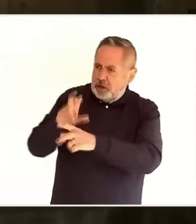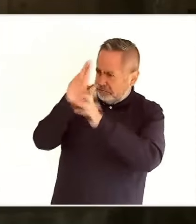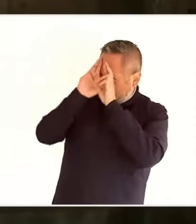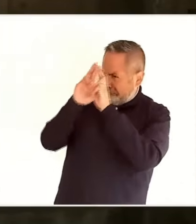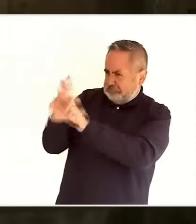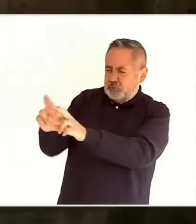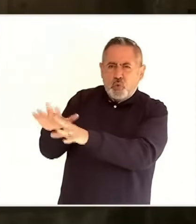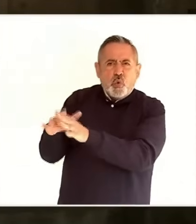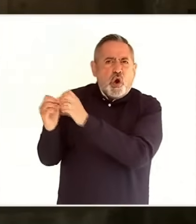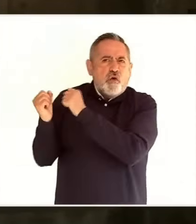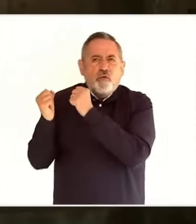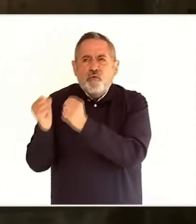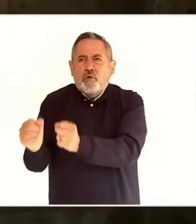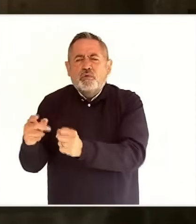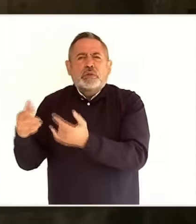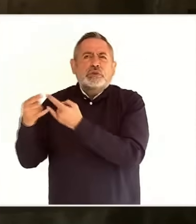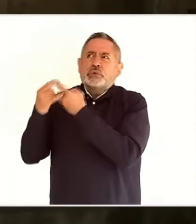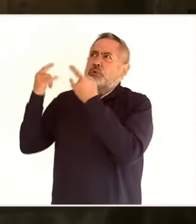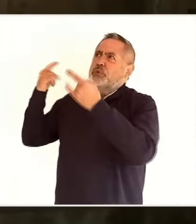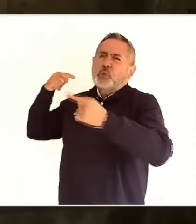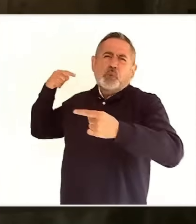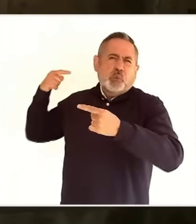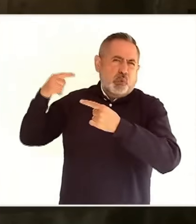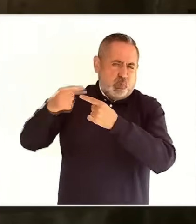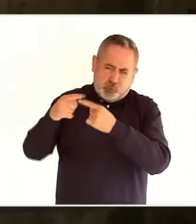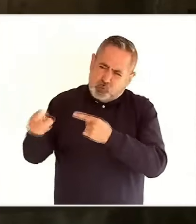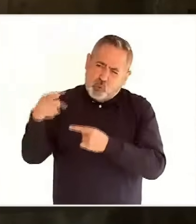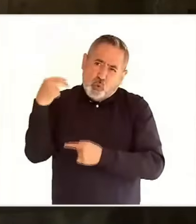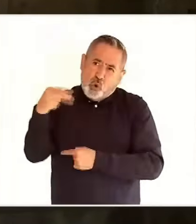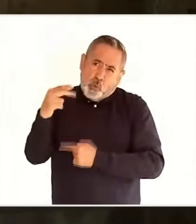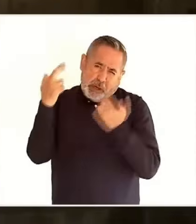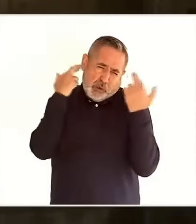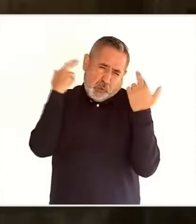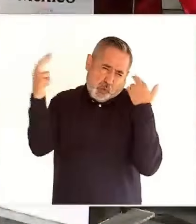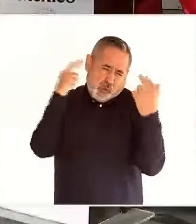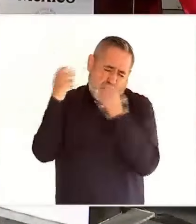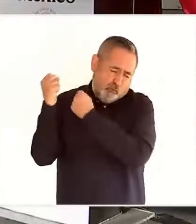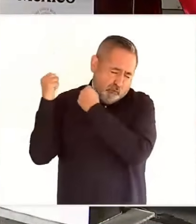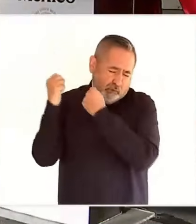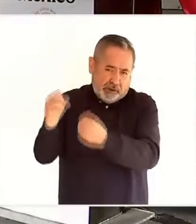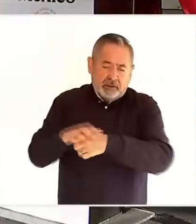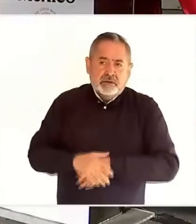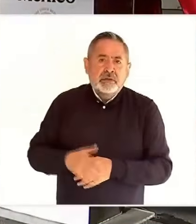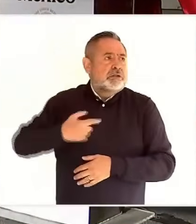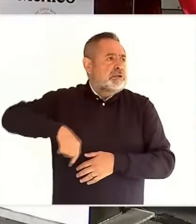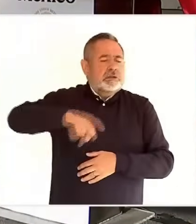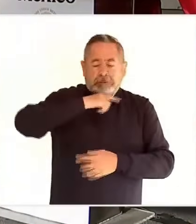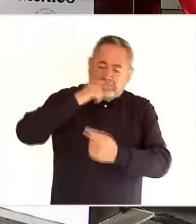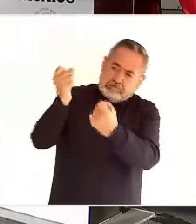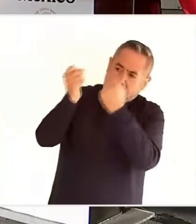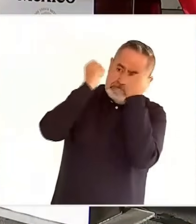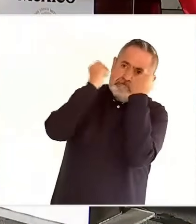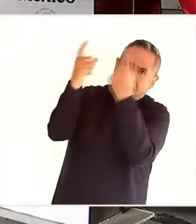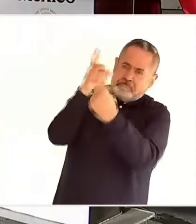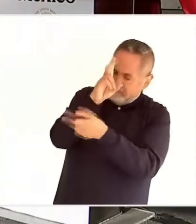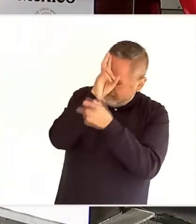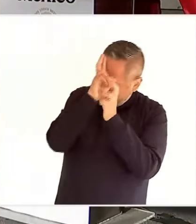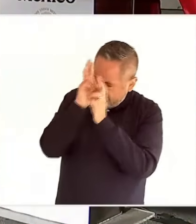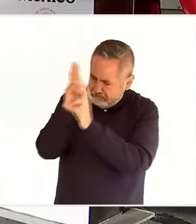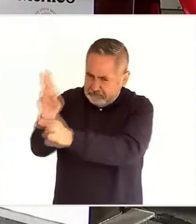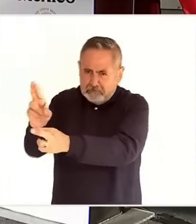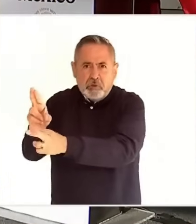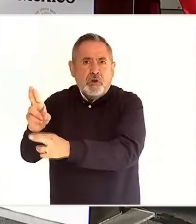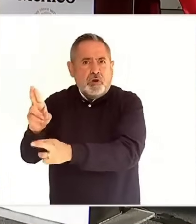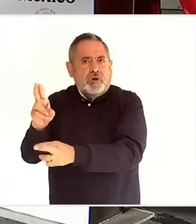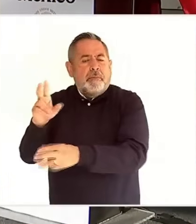que nunca. Con admiración infinita te rendimos tributo y ofrecemos un